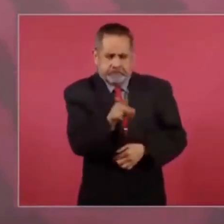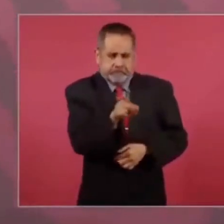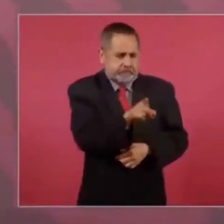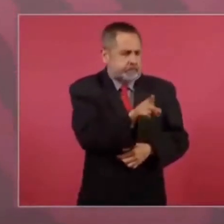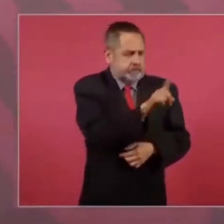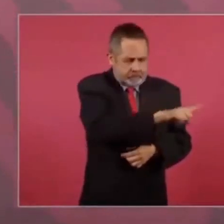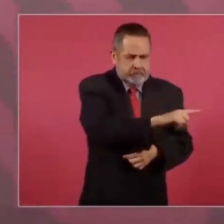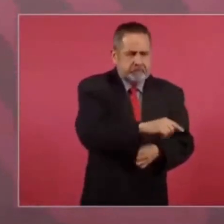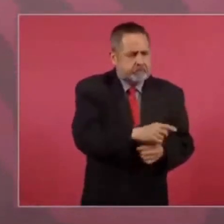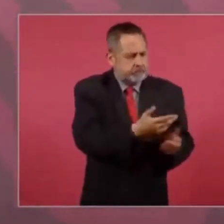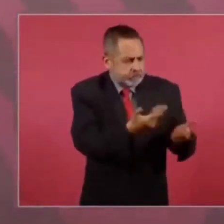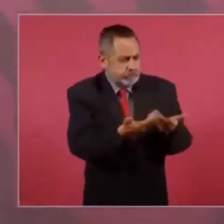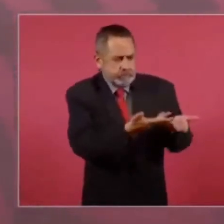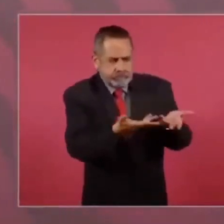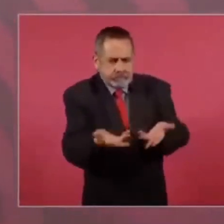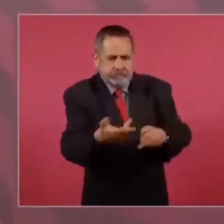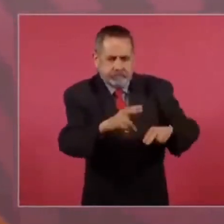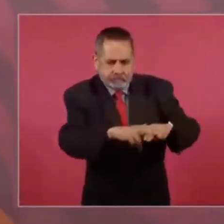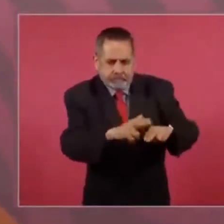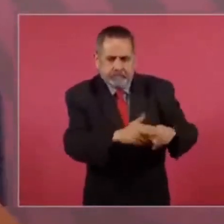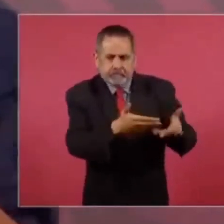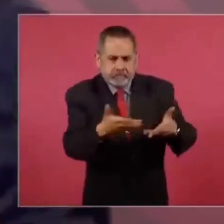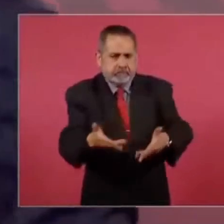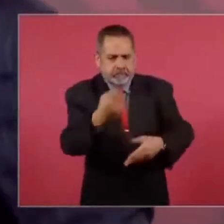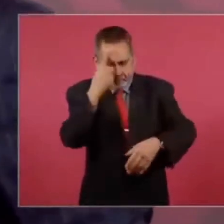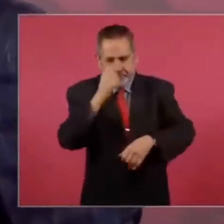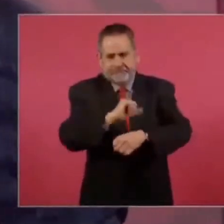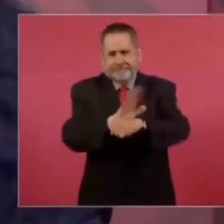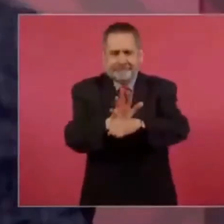pasen, siéntense.